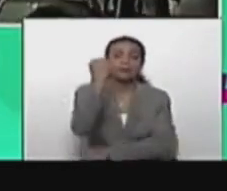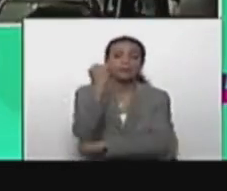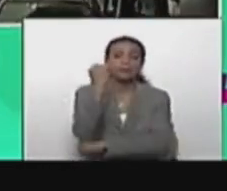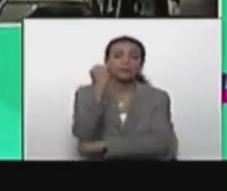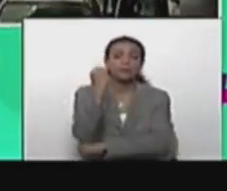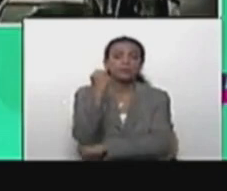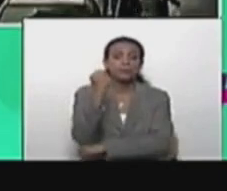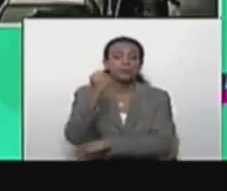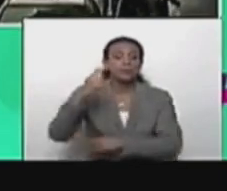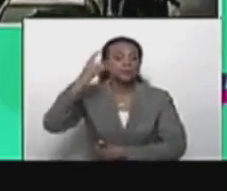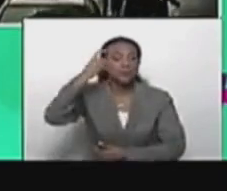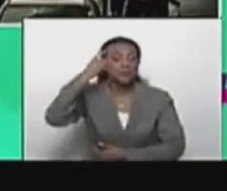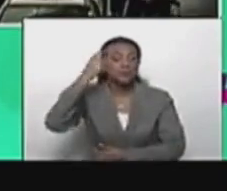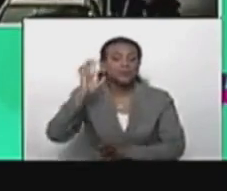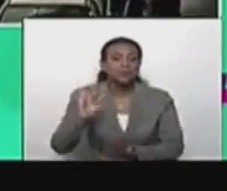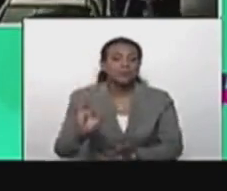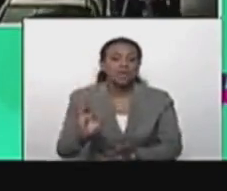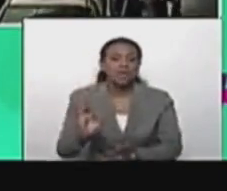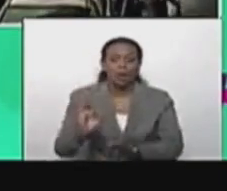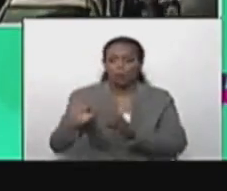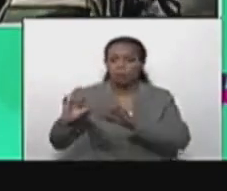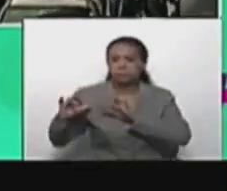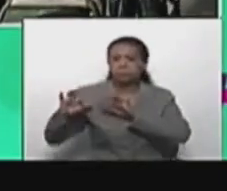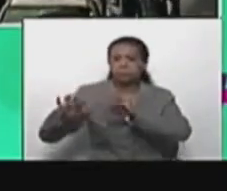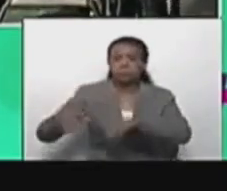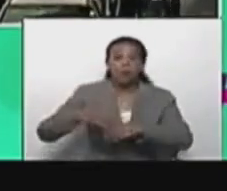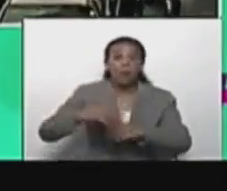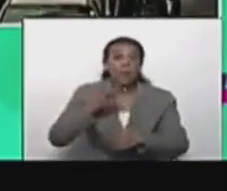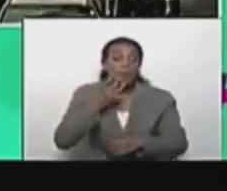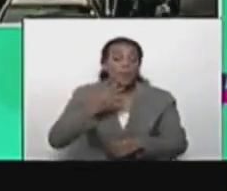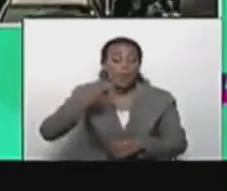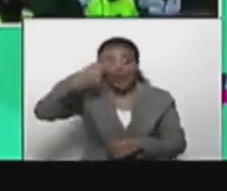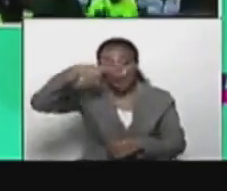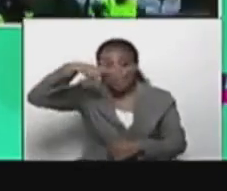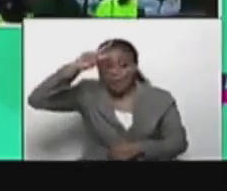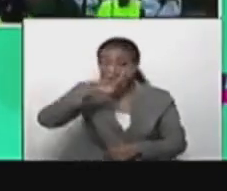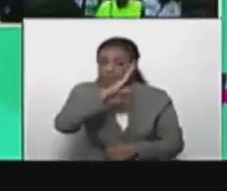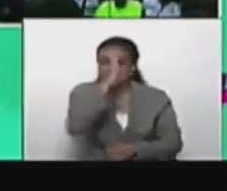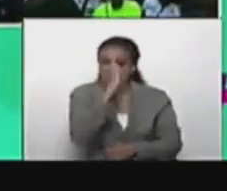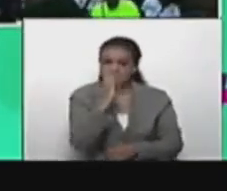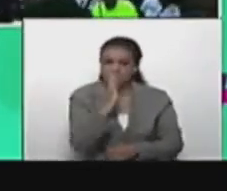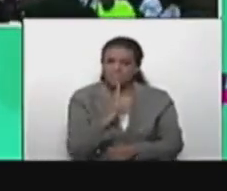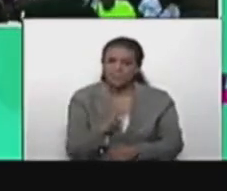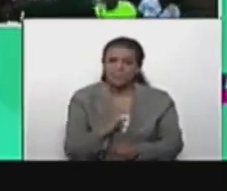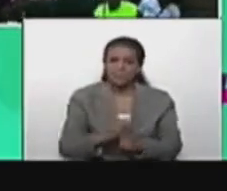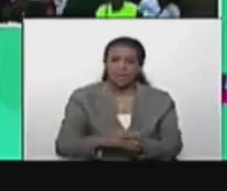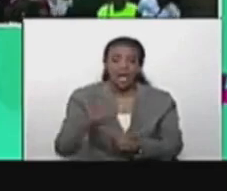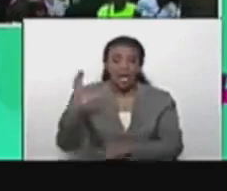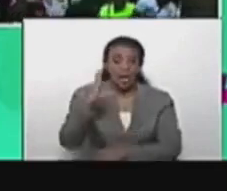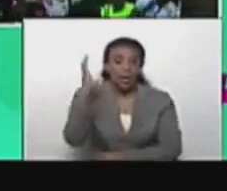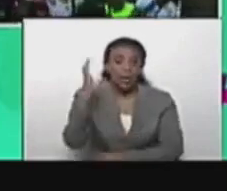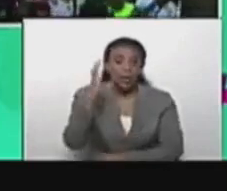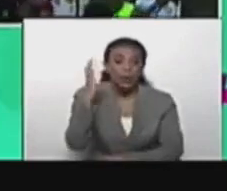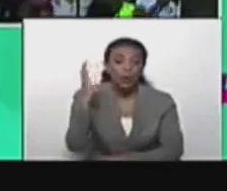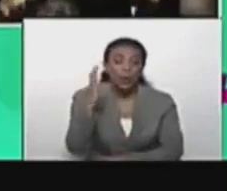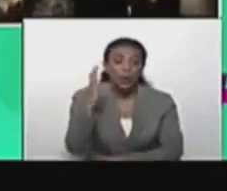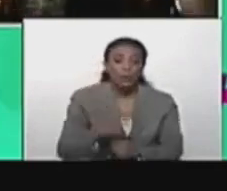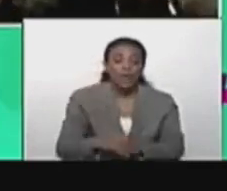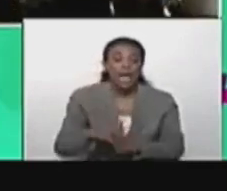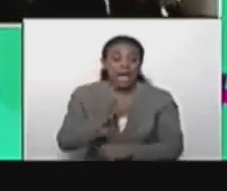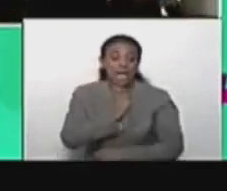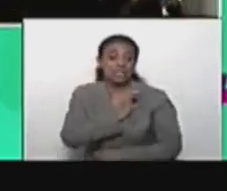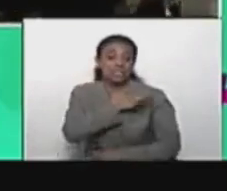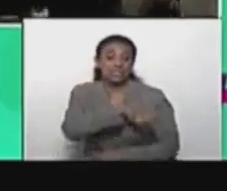Indígena, en las marchas que se dieron en México, en Brasil, en Colombia, en